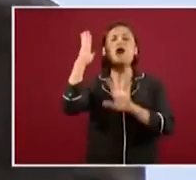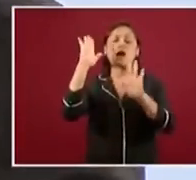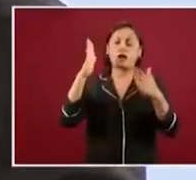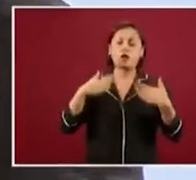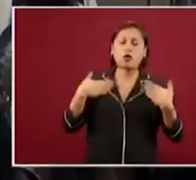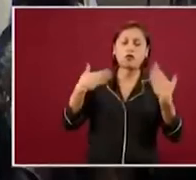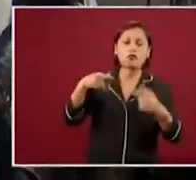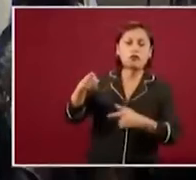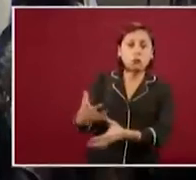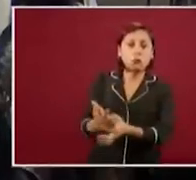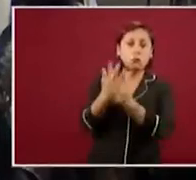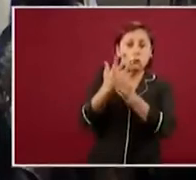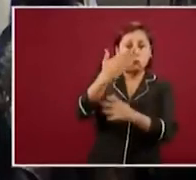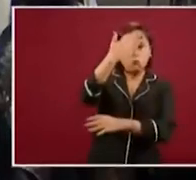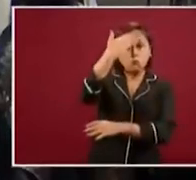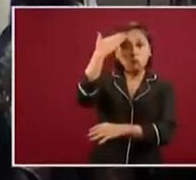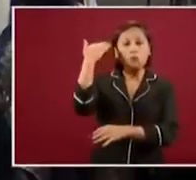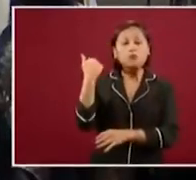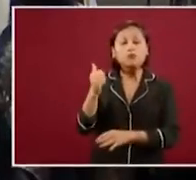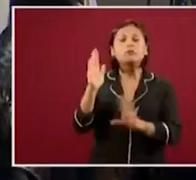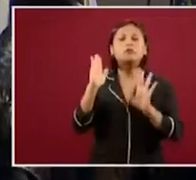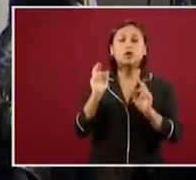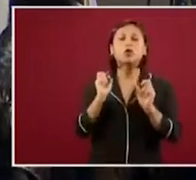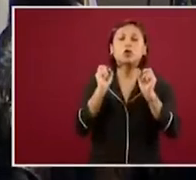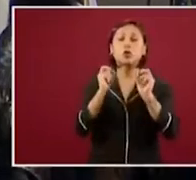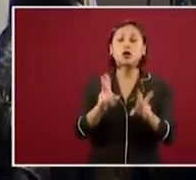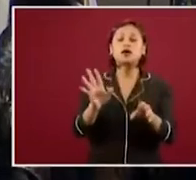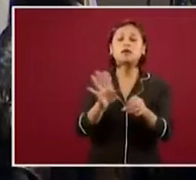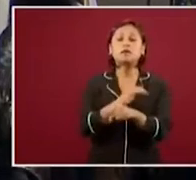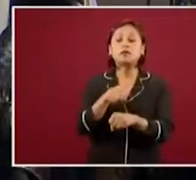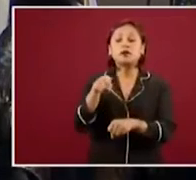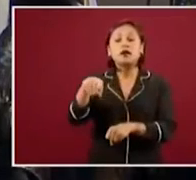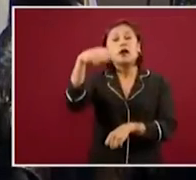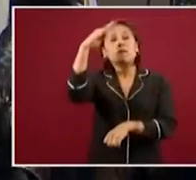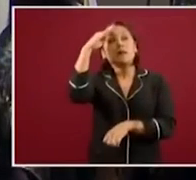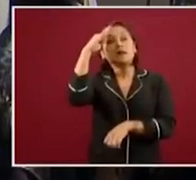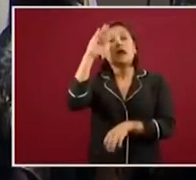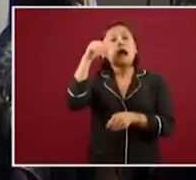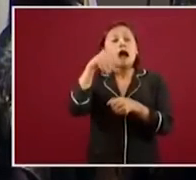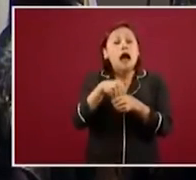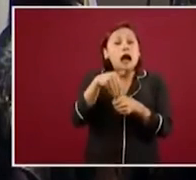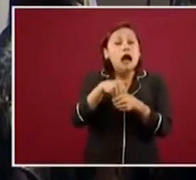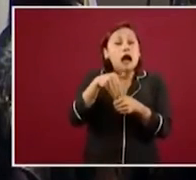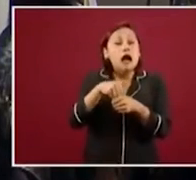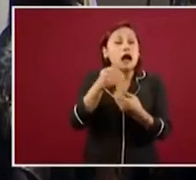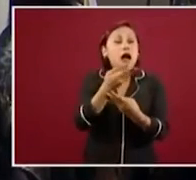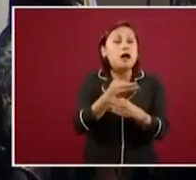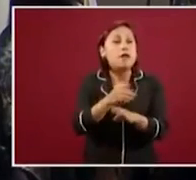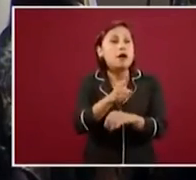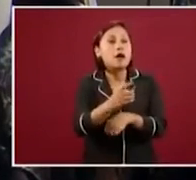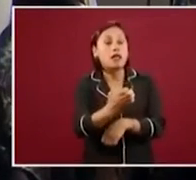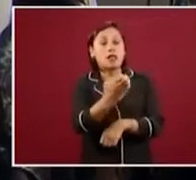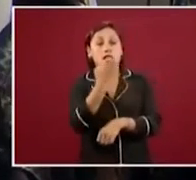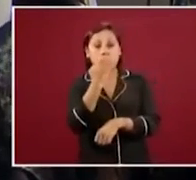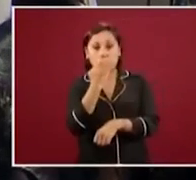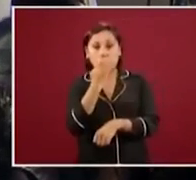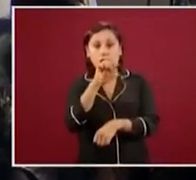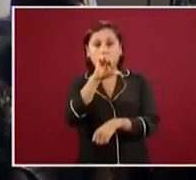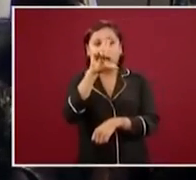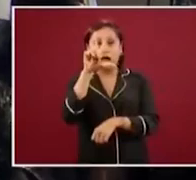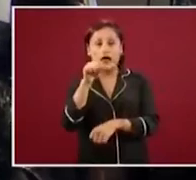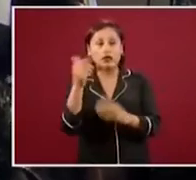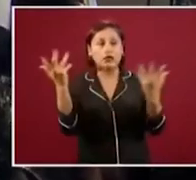porque efectivamente se les ofrecen como esquemas de ahorro y demás, pero después terminan enfrentando